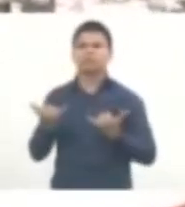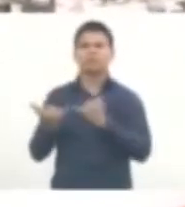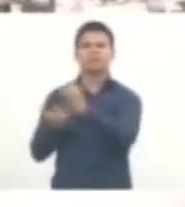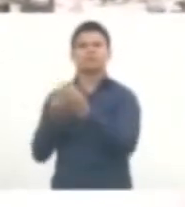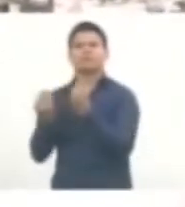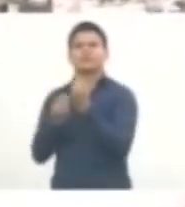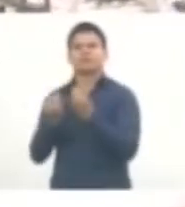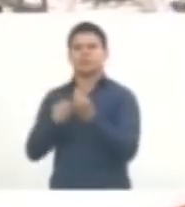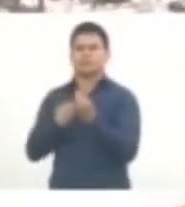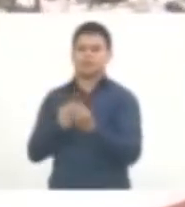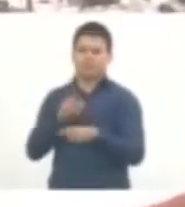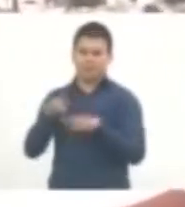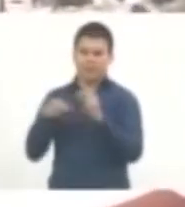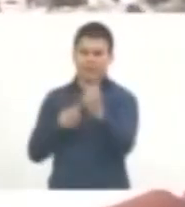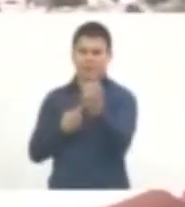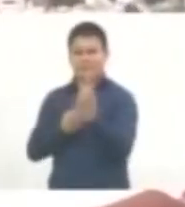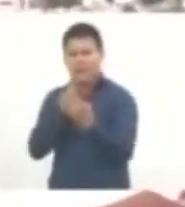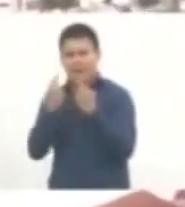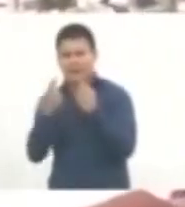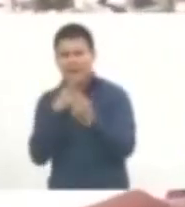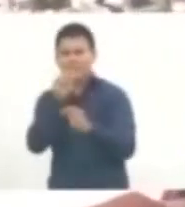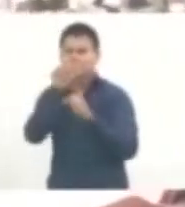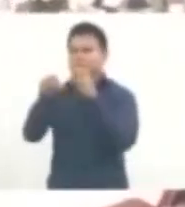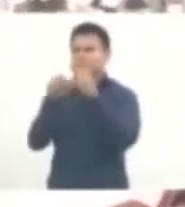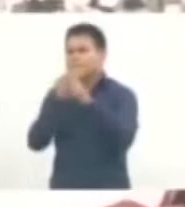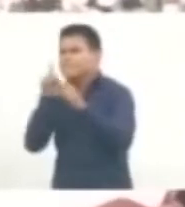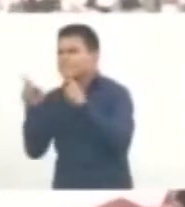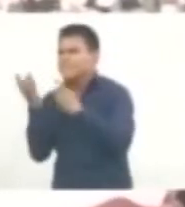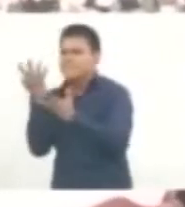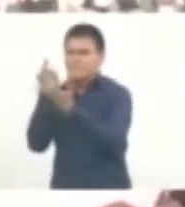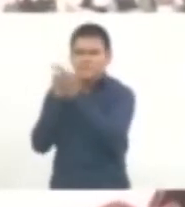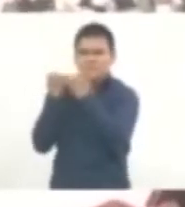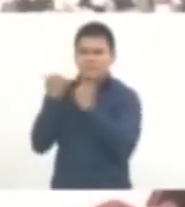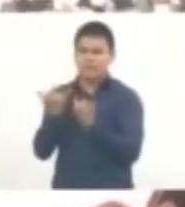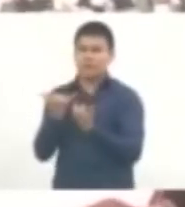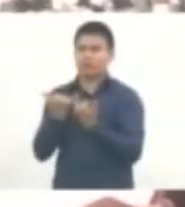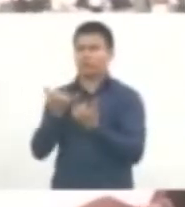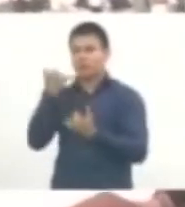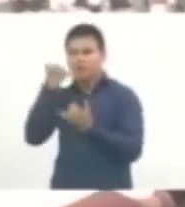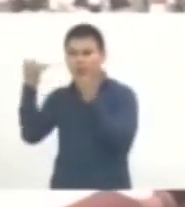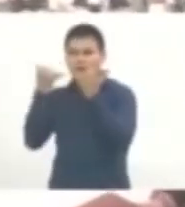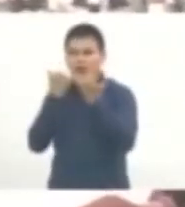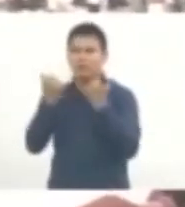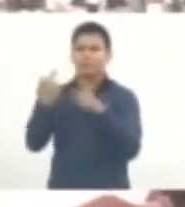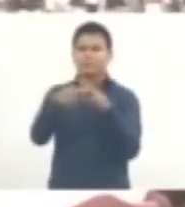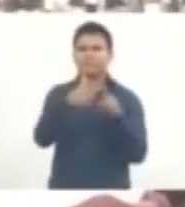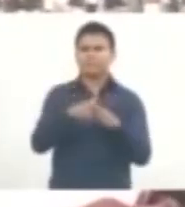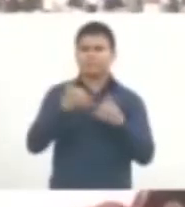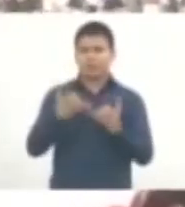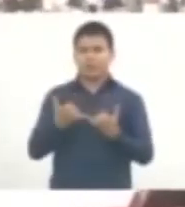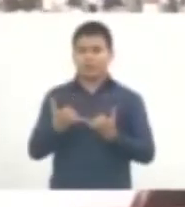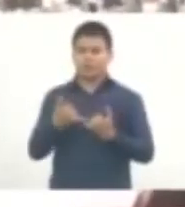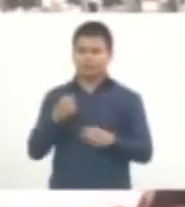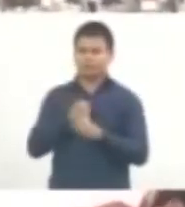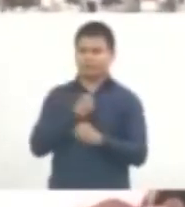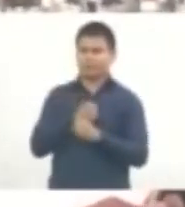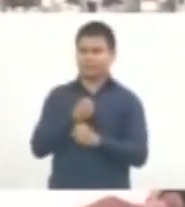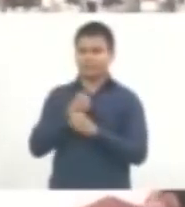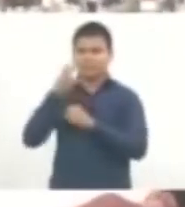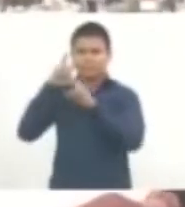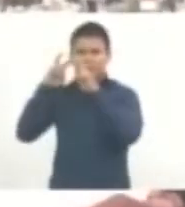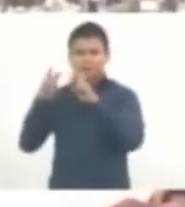varias entrevistas, tenemos líneas telefónicas, se está haciendo una muy buena labor de policía